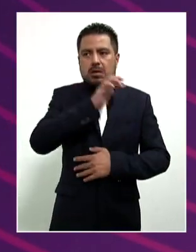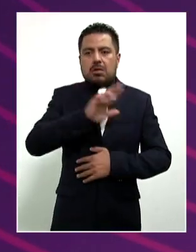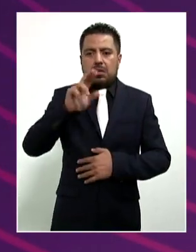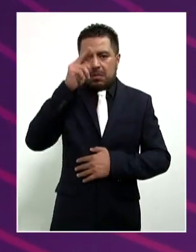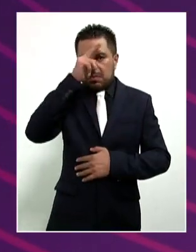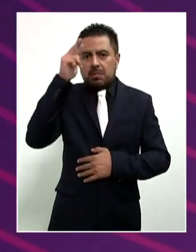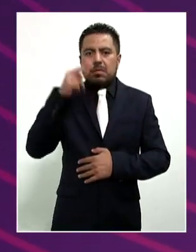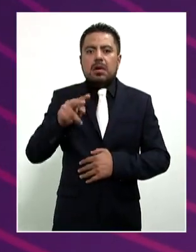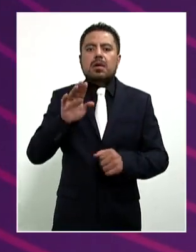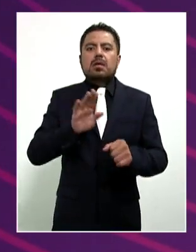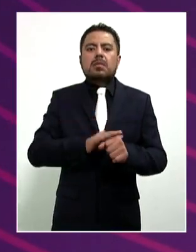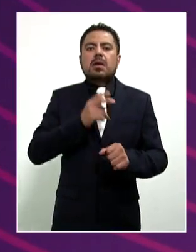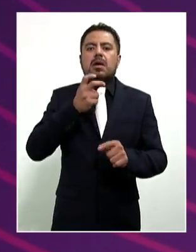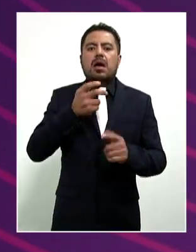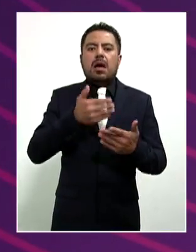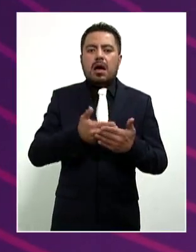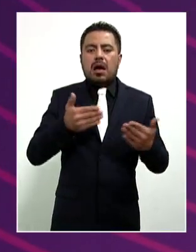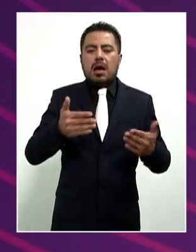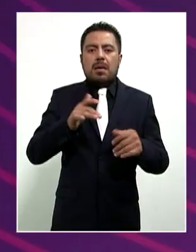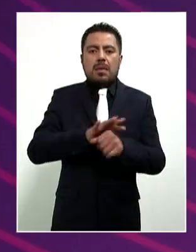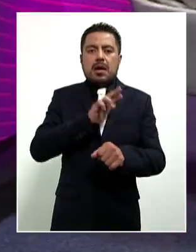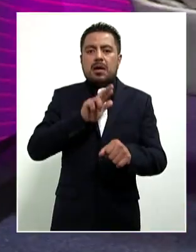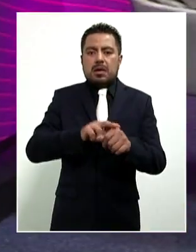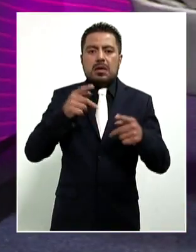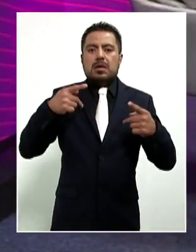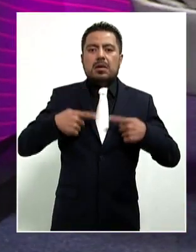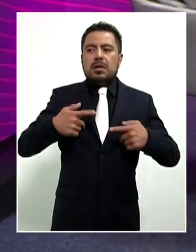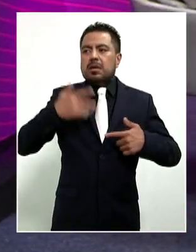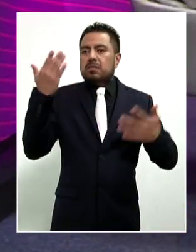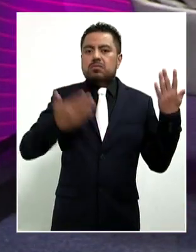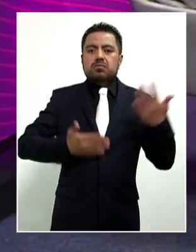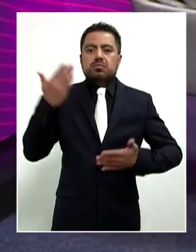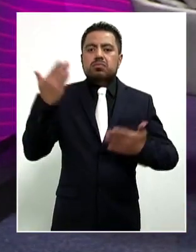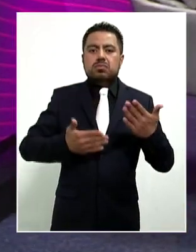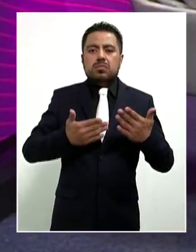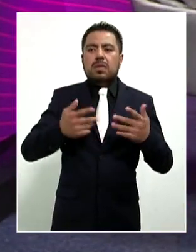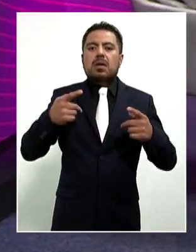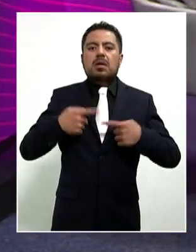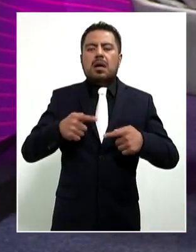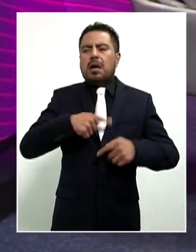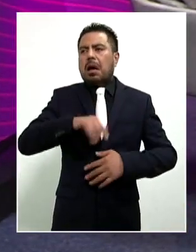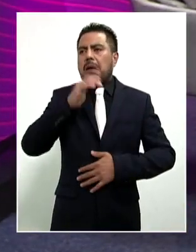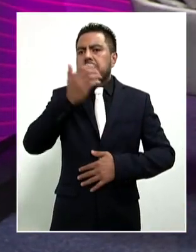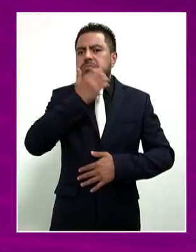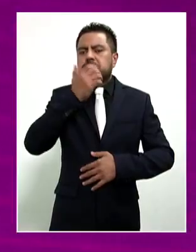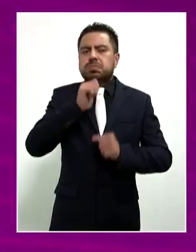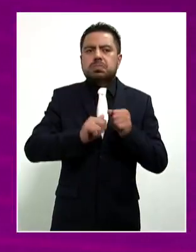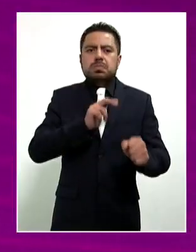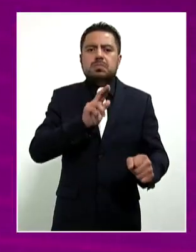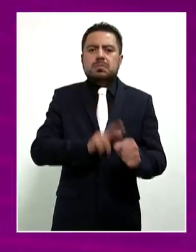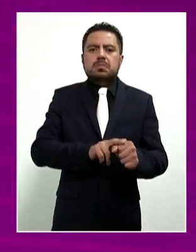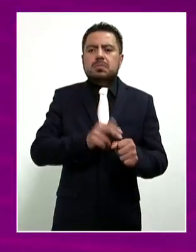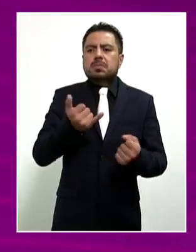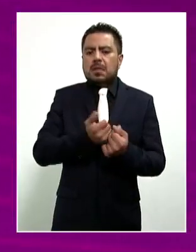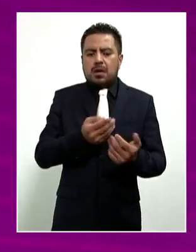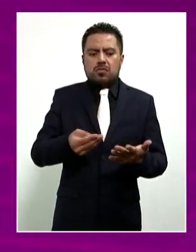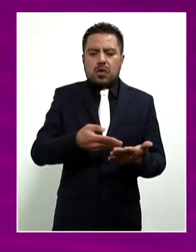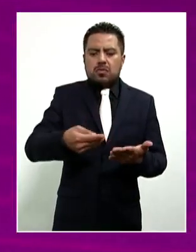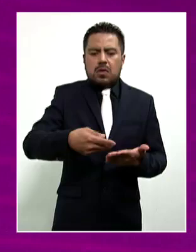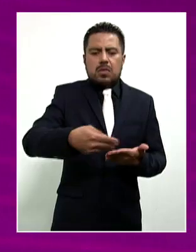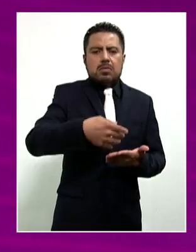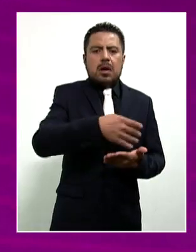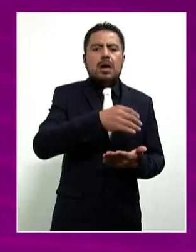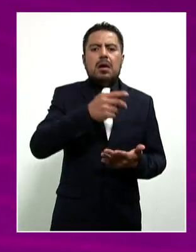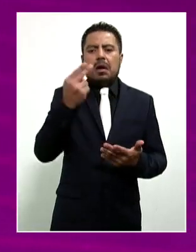por México, pero ella decía, la mayoría de las personas que llegaron eran gente común y corriente que también aportaron lo que tenían